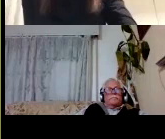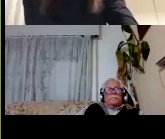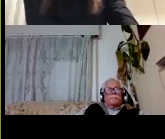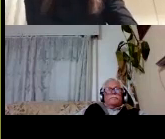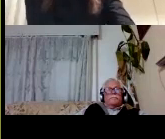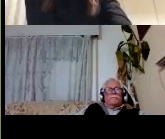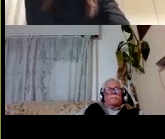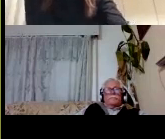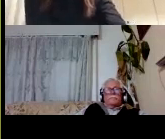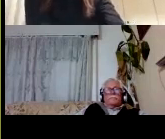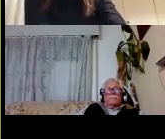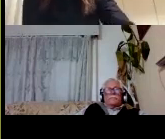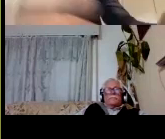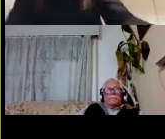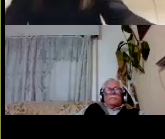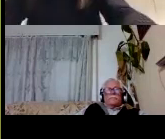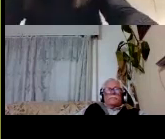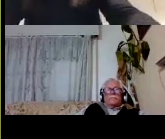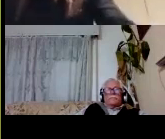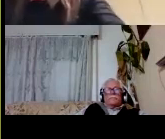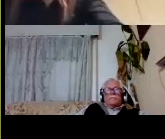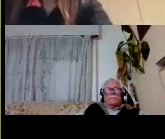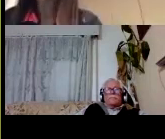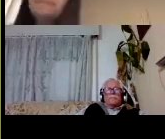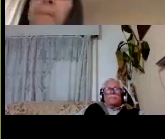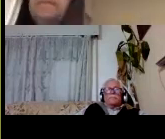también las vimos. El cuervo cabeza negra.